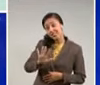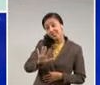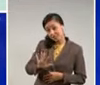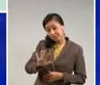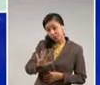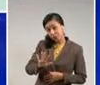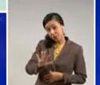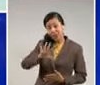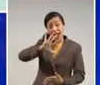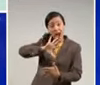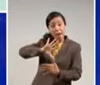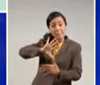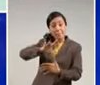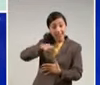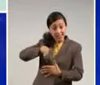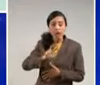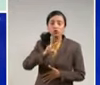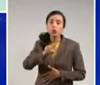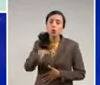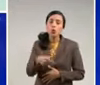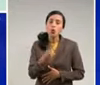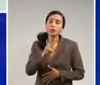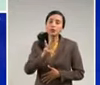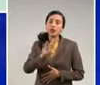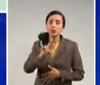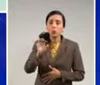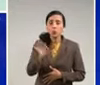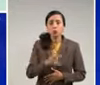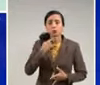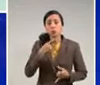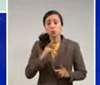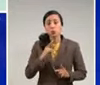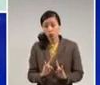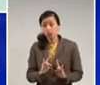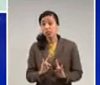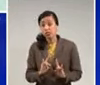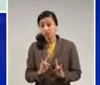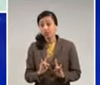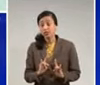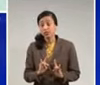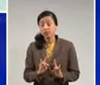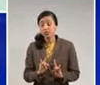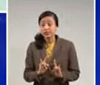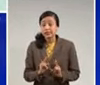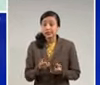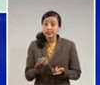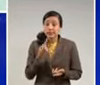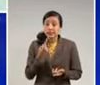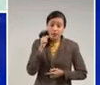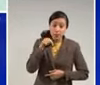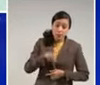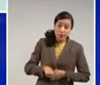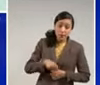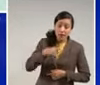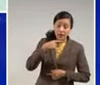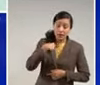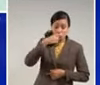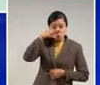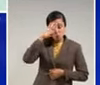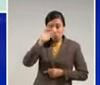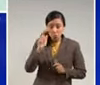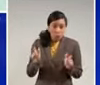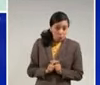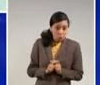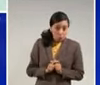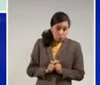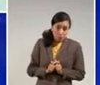región de las Américas, que es de 2,39%, pues son letalidades inferiores las nuestras en